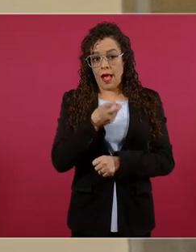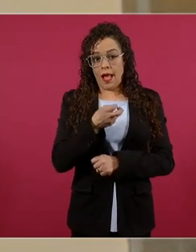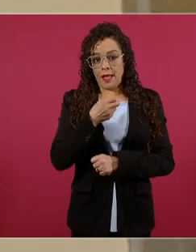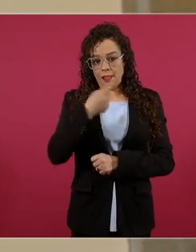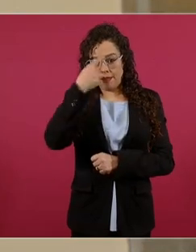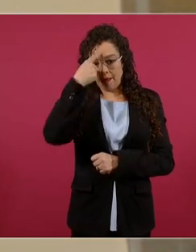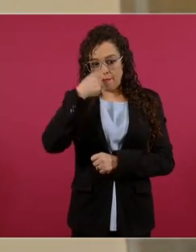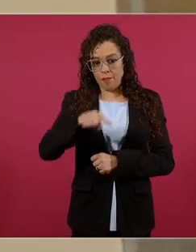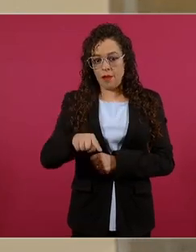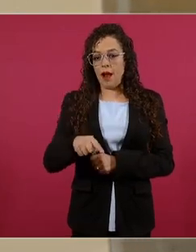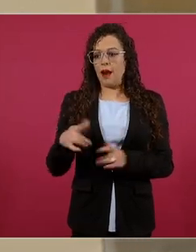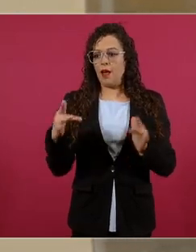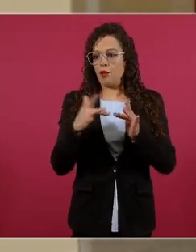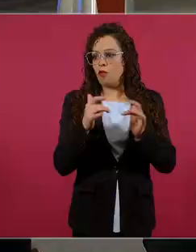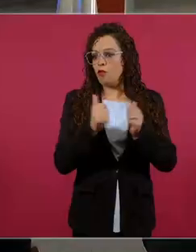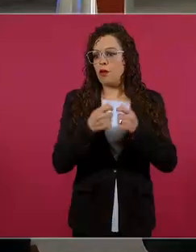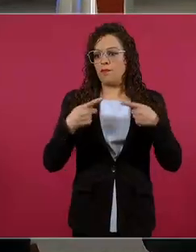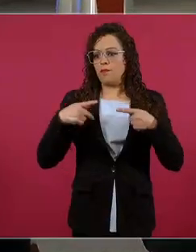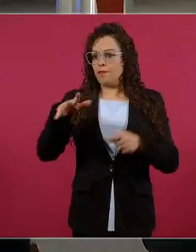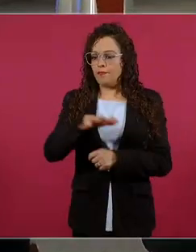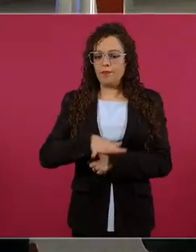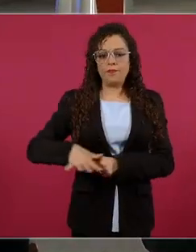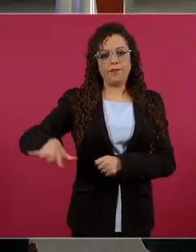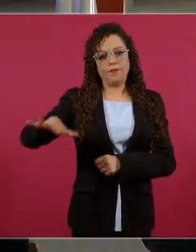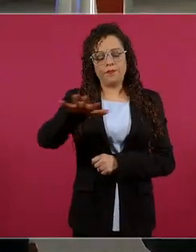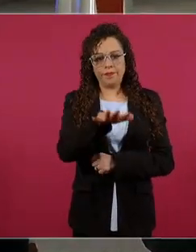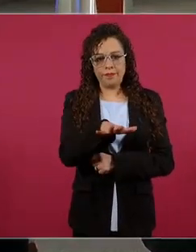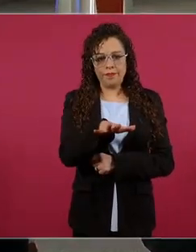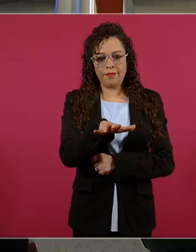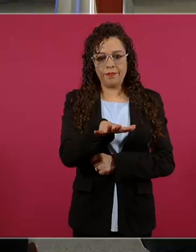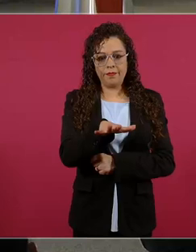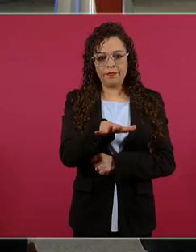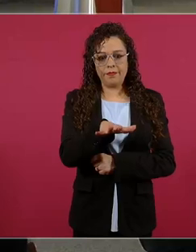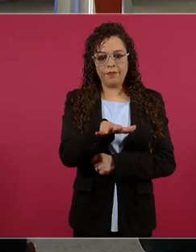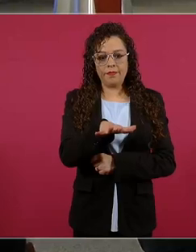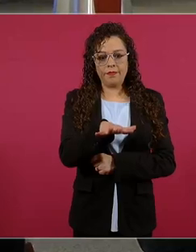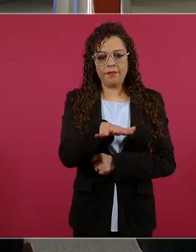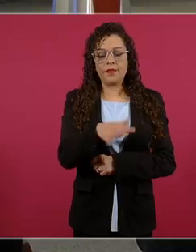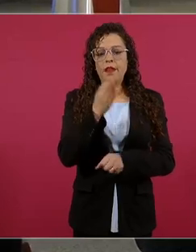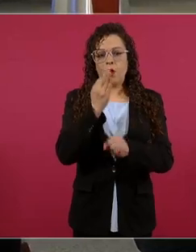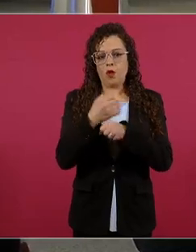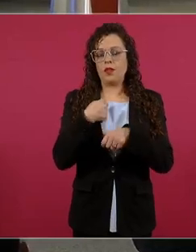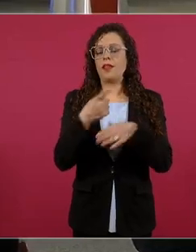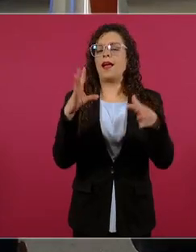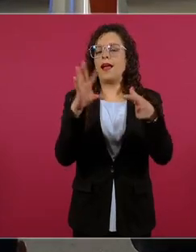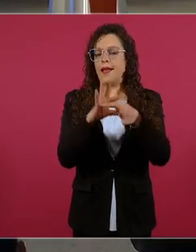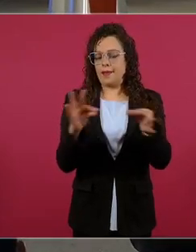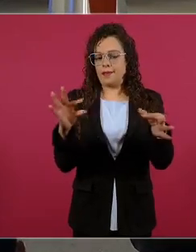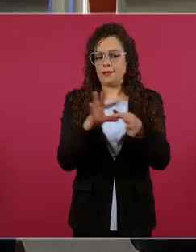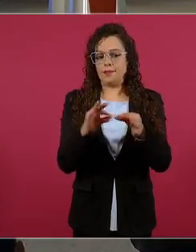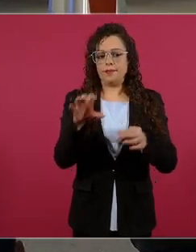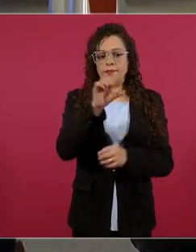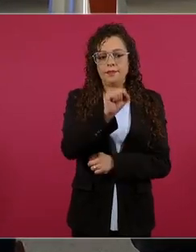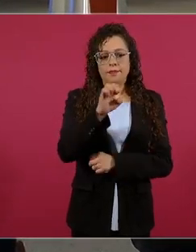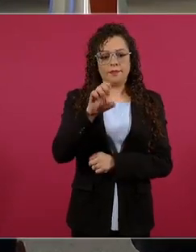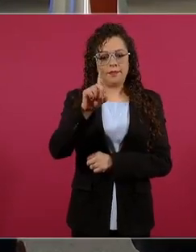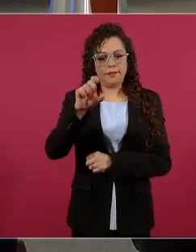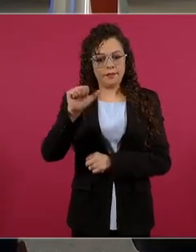operativo en territorio con todos los servidores de la nación, por lo que les voy a explicar. La propia SEDATU, el Registro